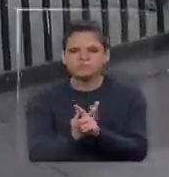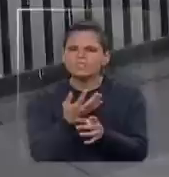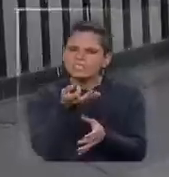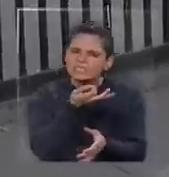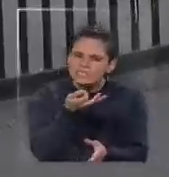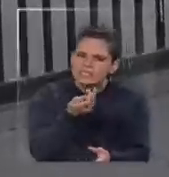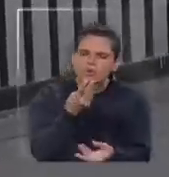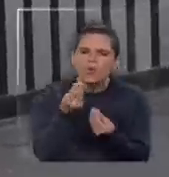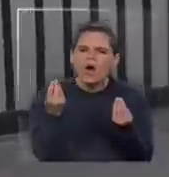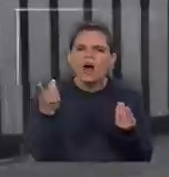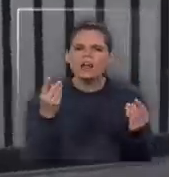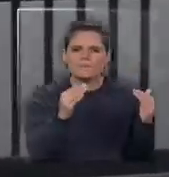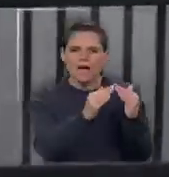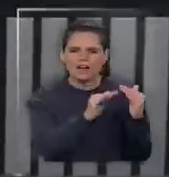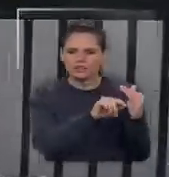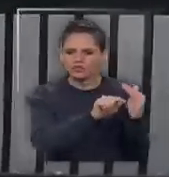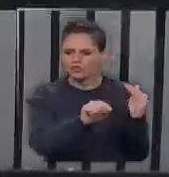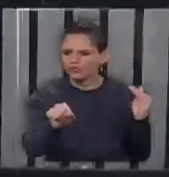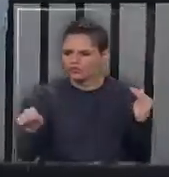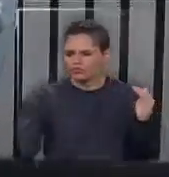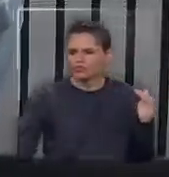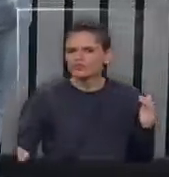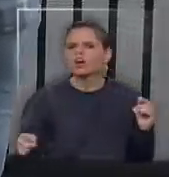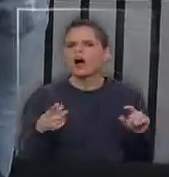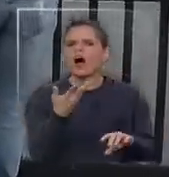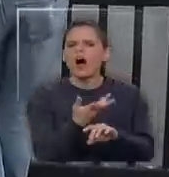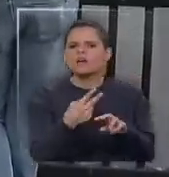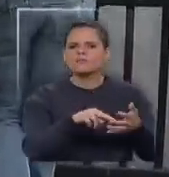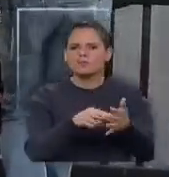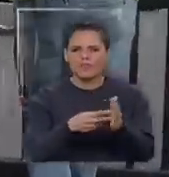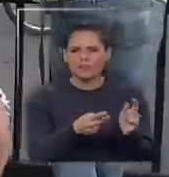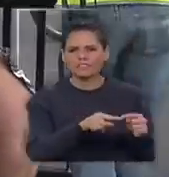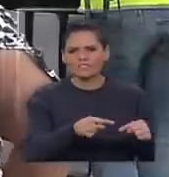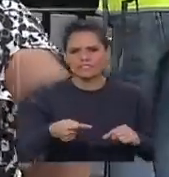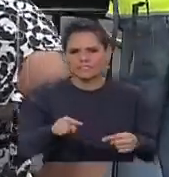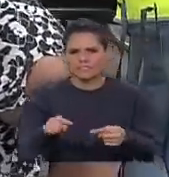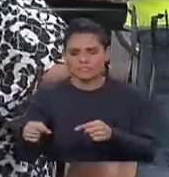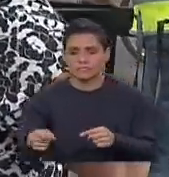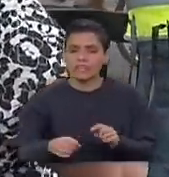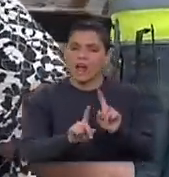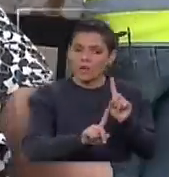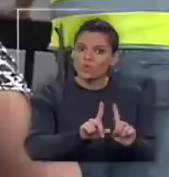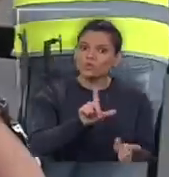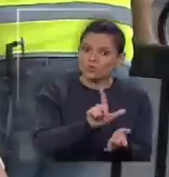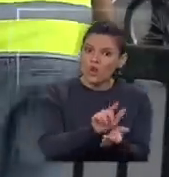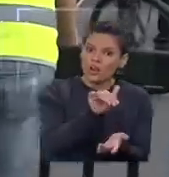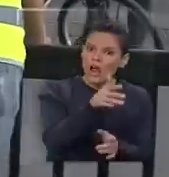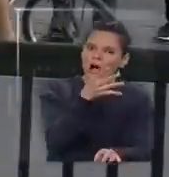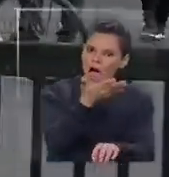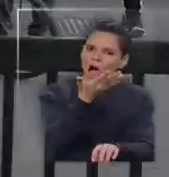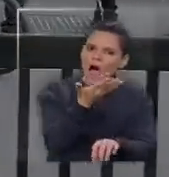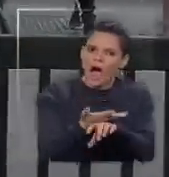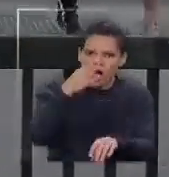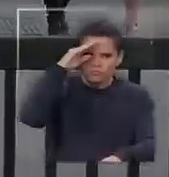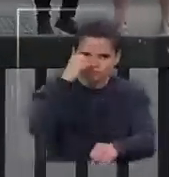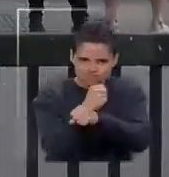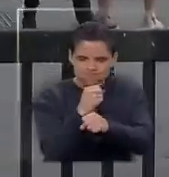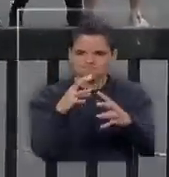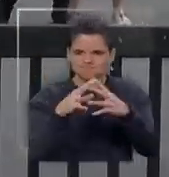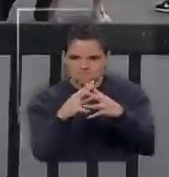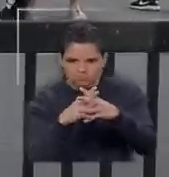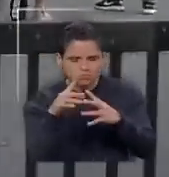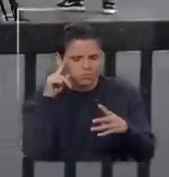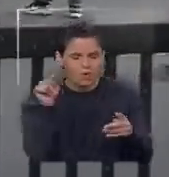está viendo en varios barrios de la comuna, en el sentido de que pese a que hay presencia en algunos sectores de carabineros, de algunos militares,